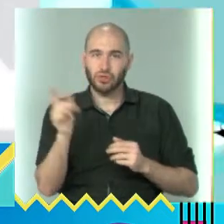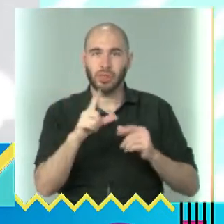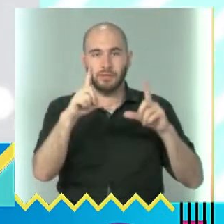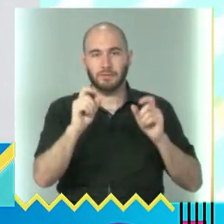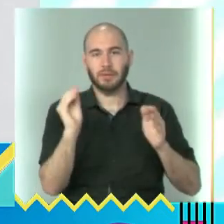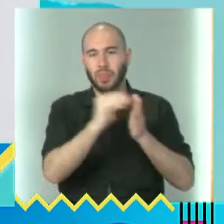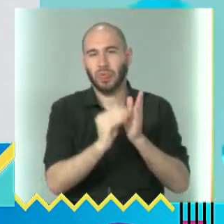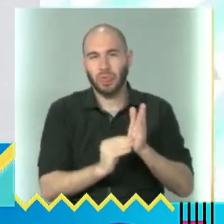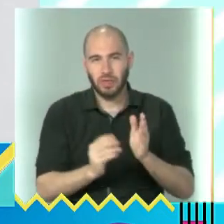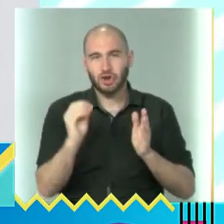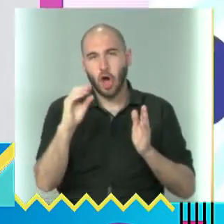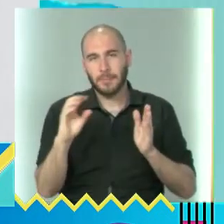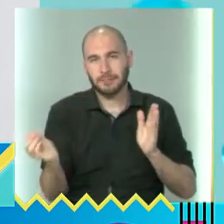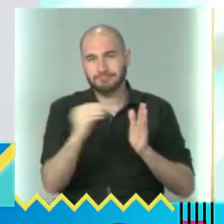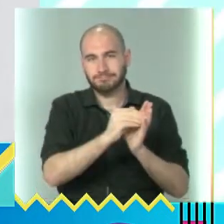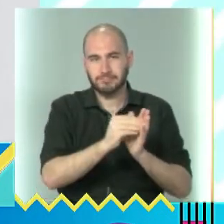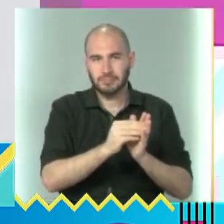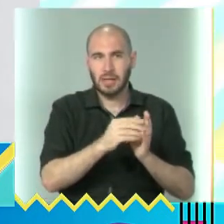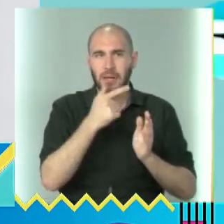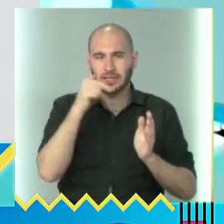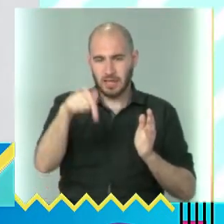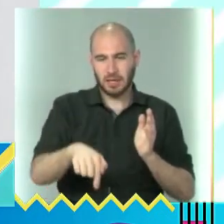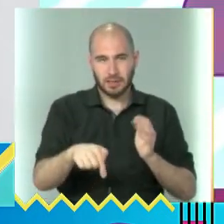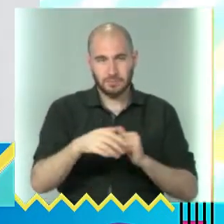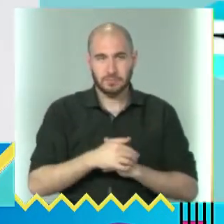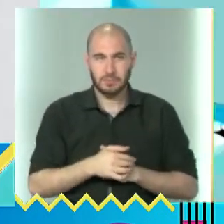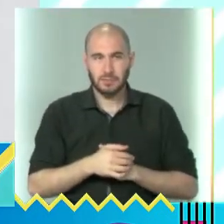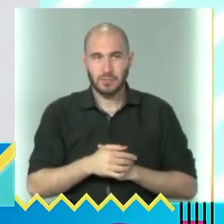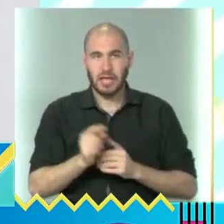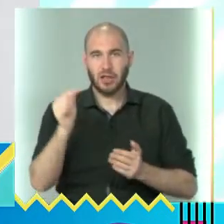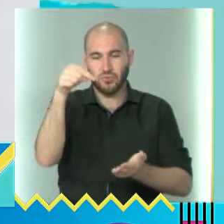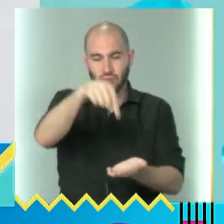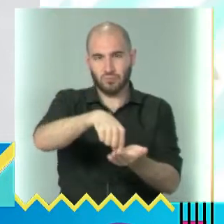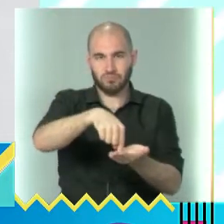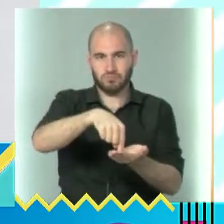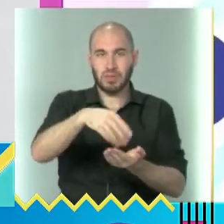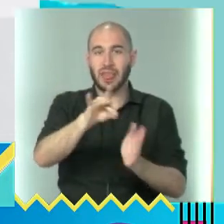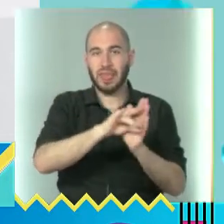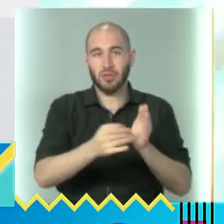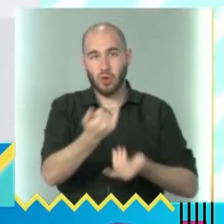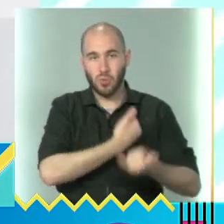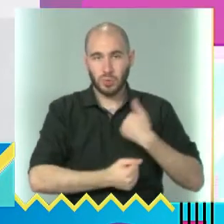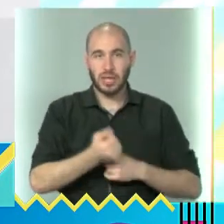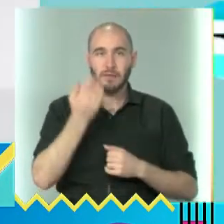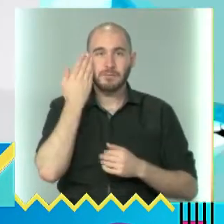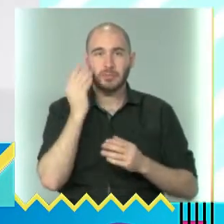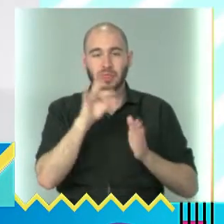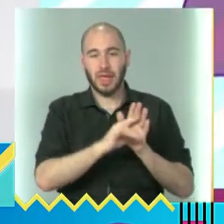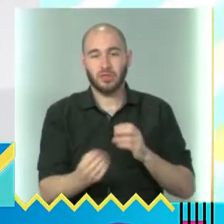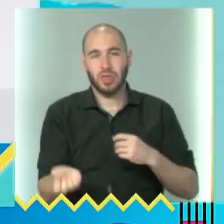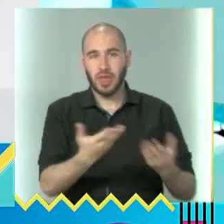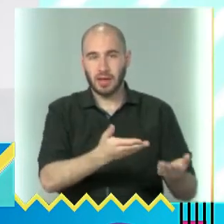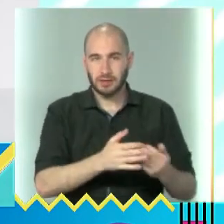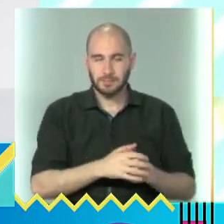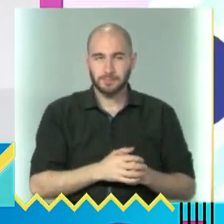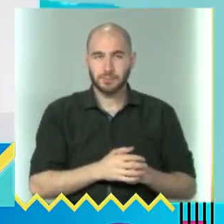Facebook, obviamente, toma que estamos acá, entonces ya la geolocalización nos da un dato, o sea, le da a Facebook un dato, lo que nos